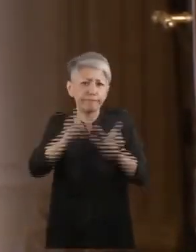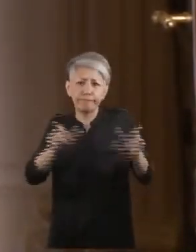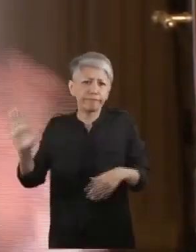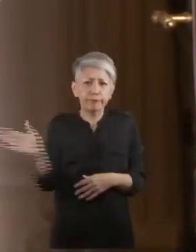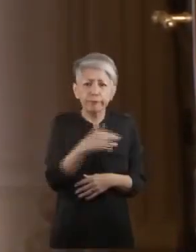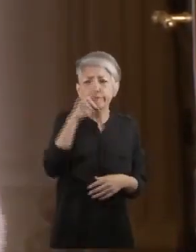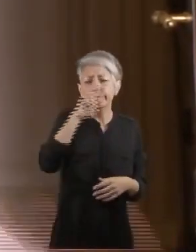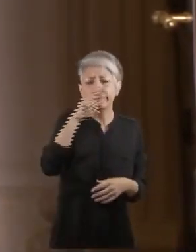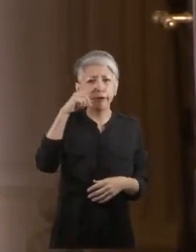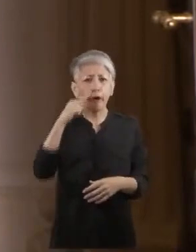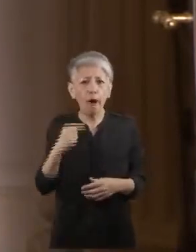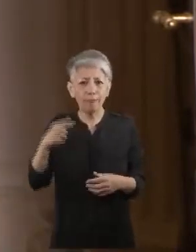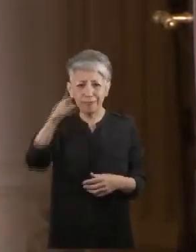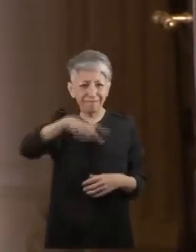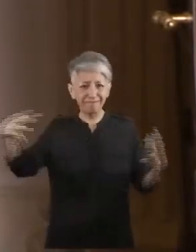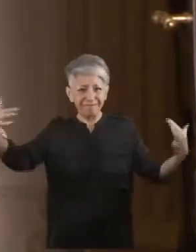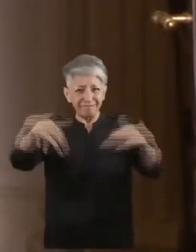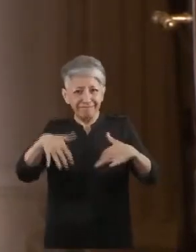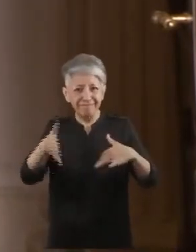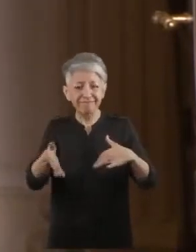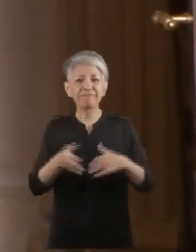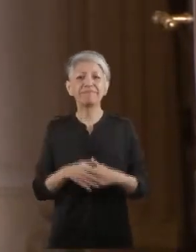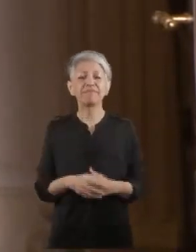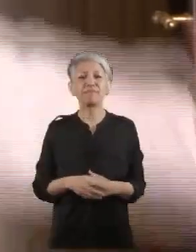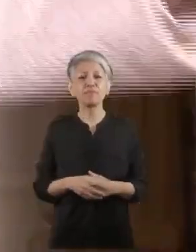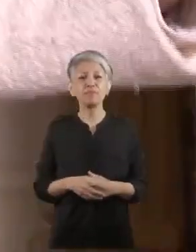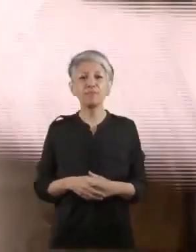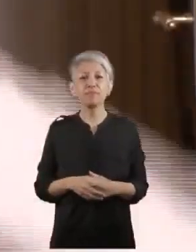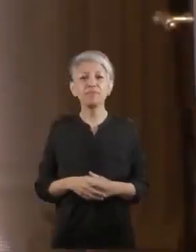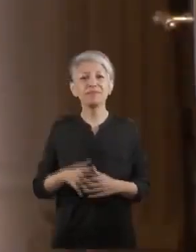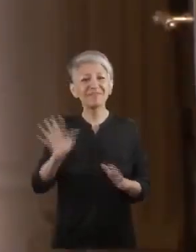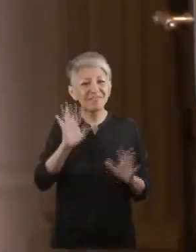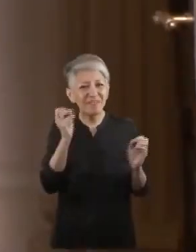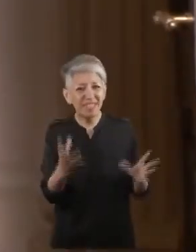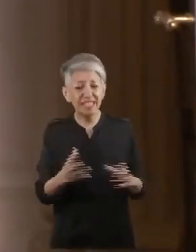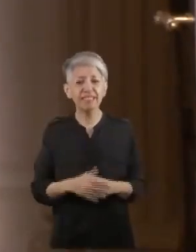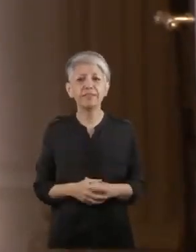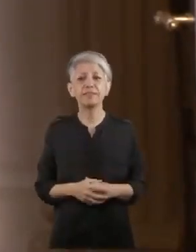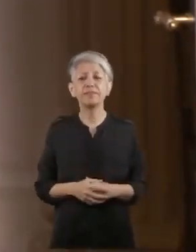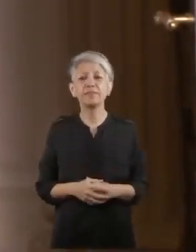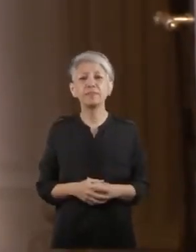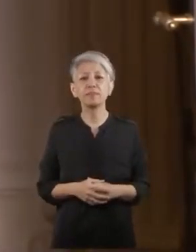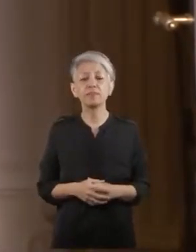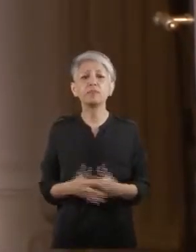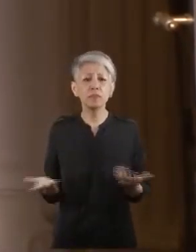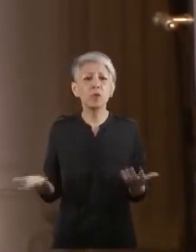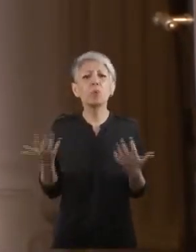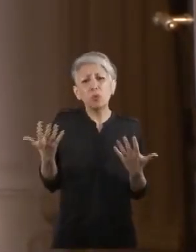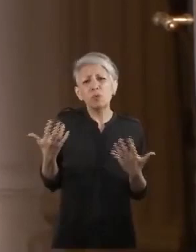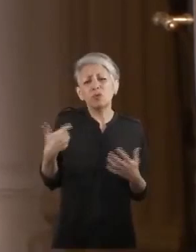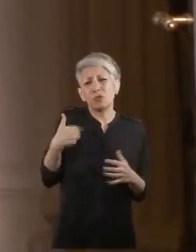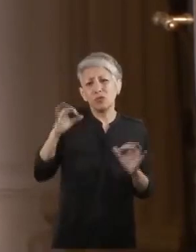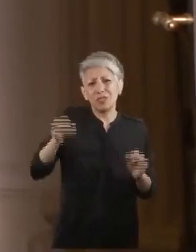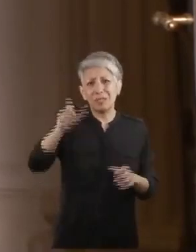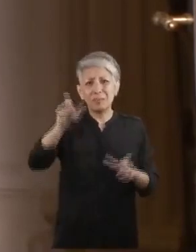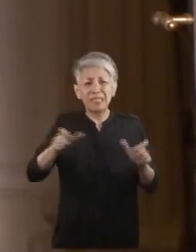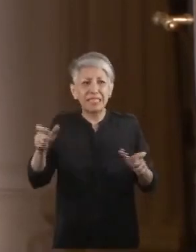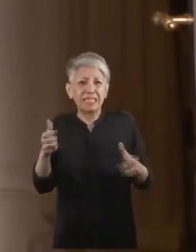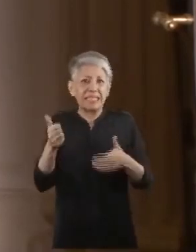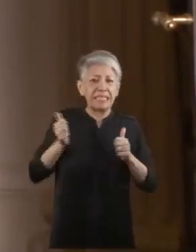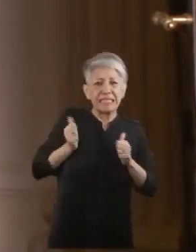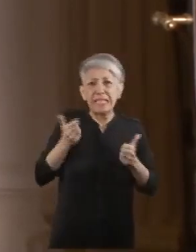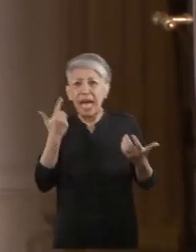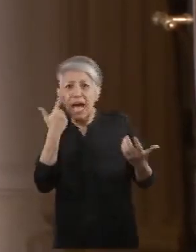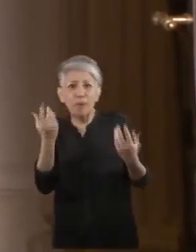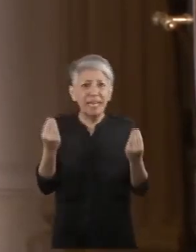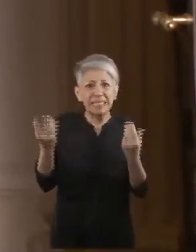que estén por acá Cómo estás Bueno por supuesto sé que hay mucha expectativa